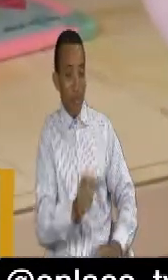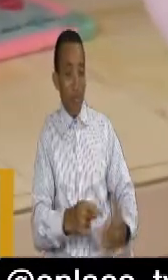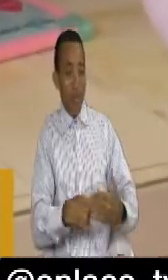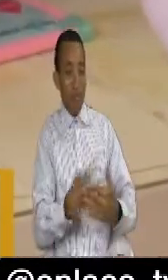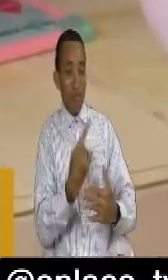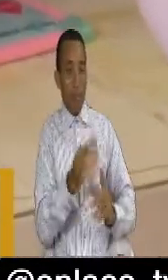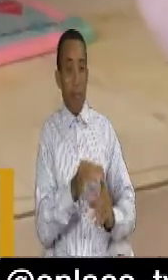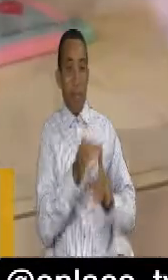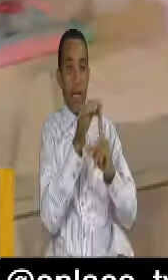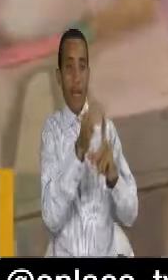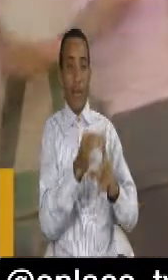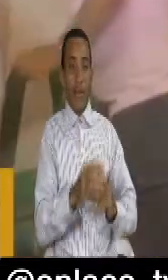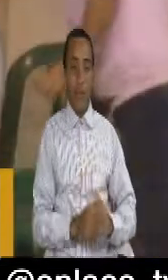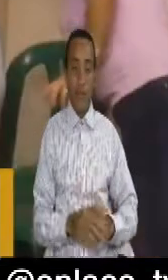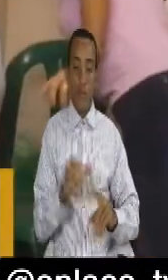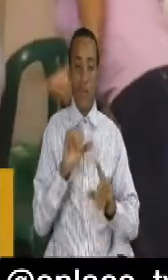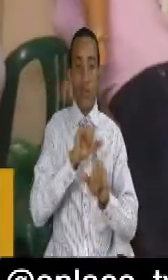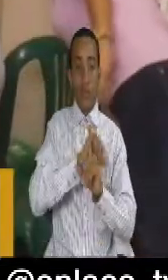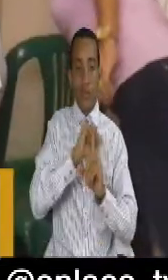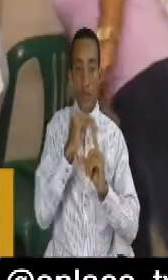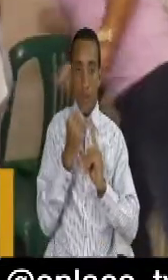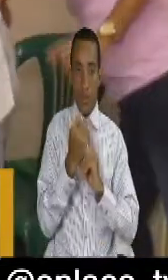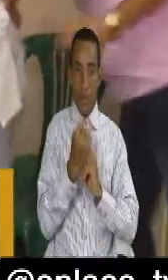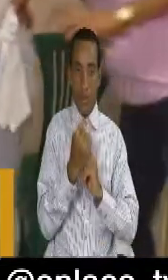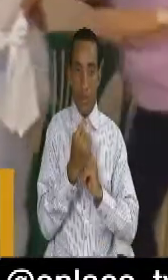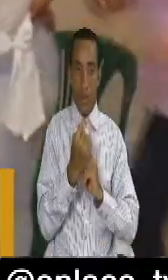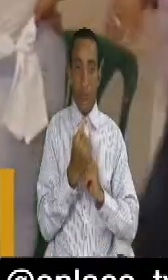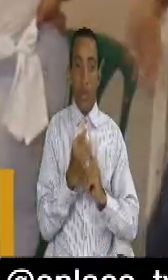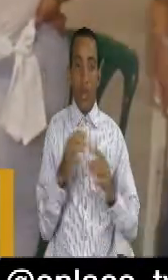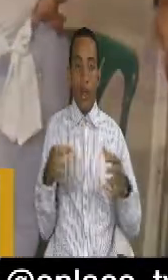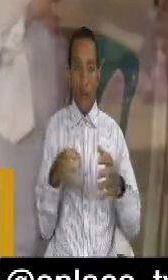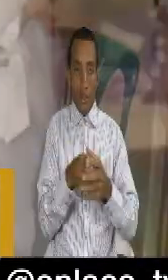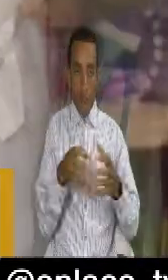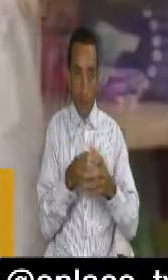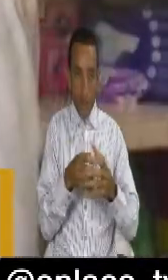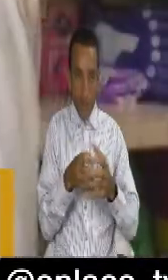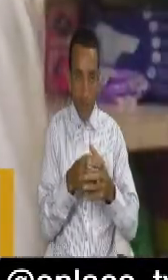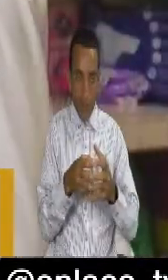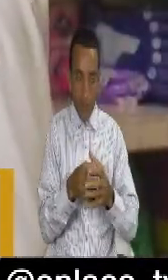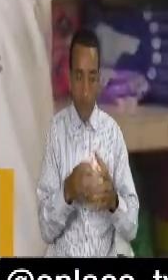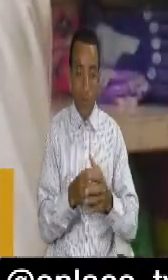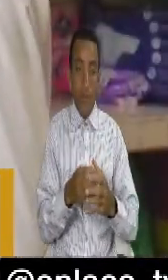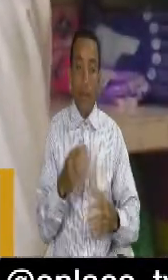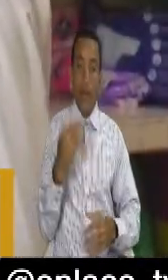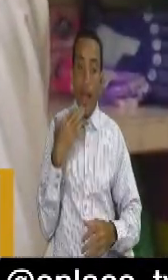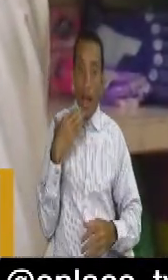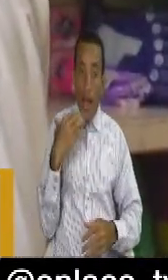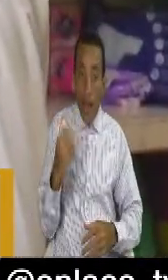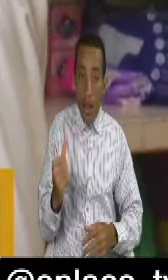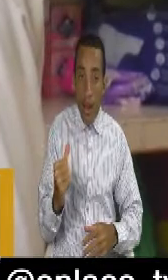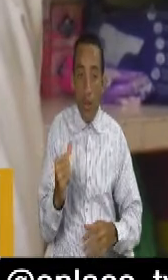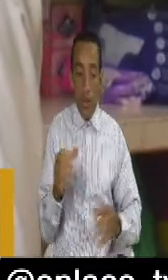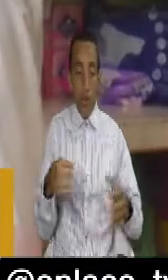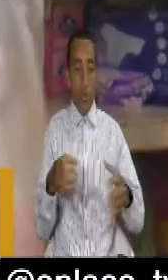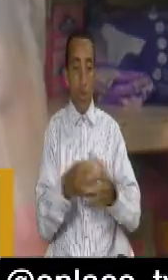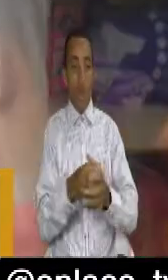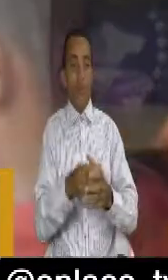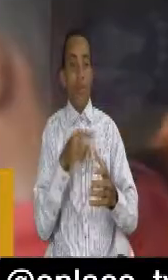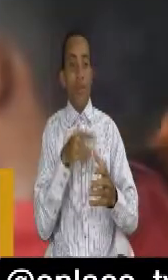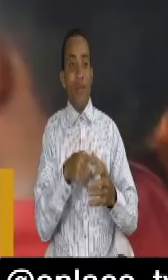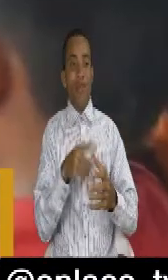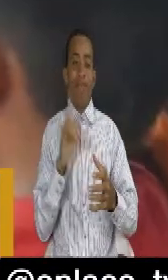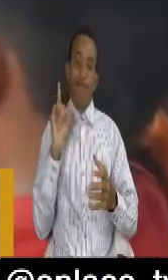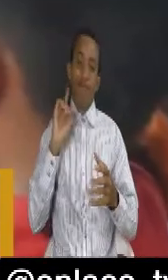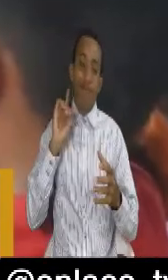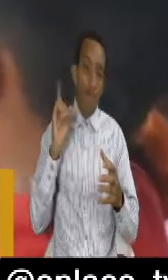hoy. Asociación Damas Voluntarias del Hospital Regional del Magdalena Medio es el grupo en el que esta mujer durante más